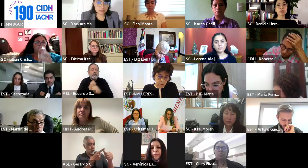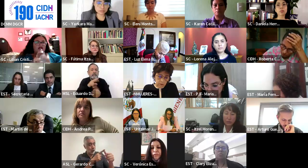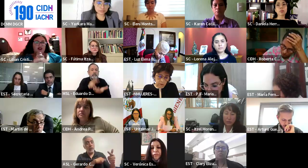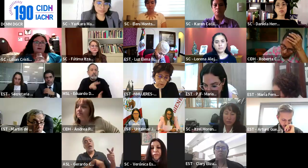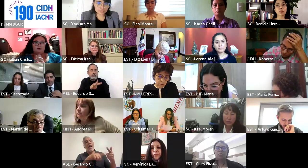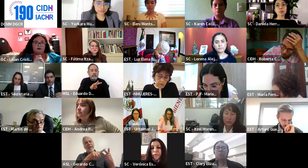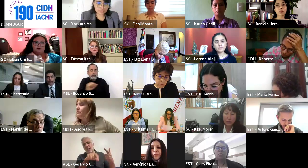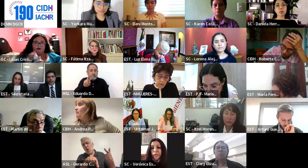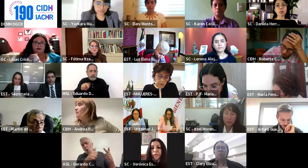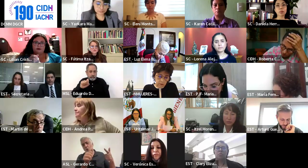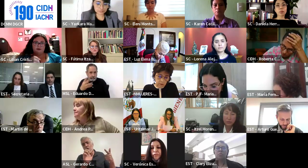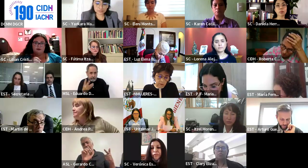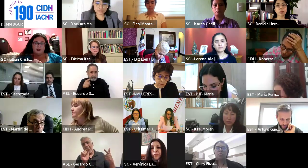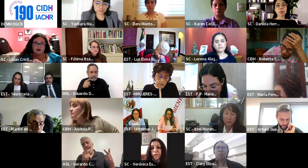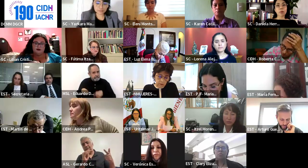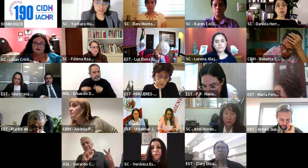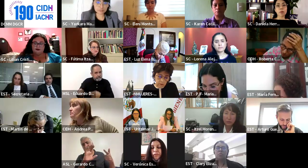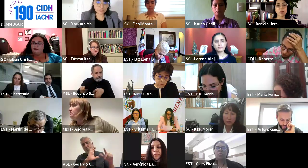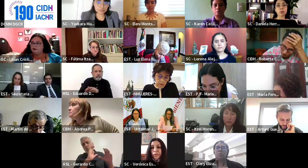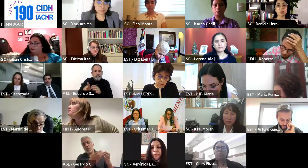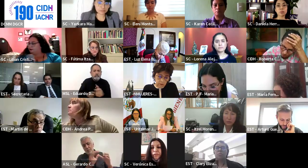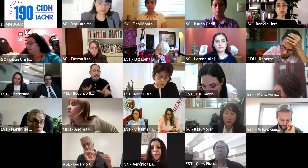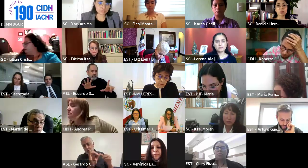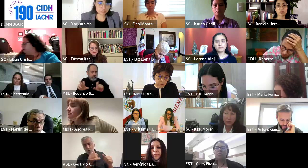y 2024 se han otorgado